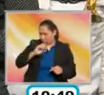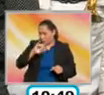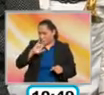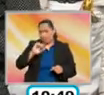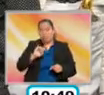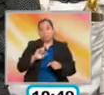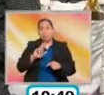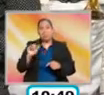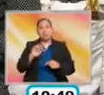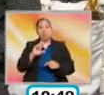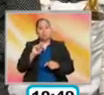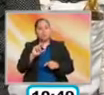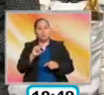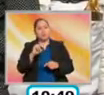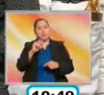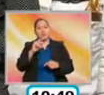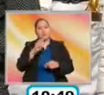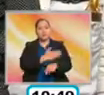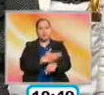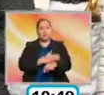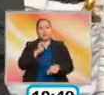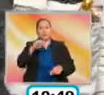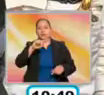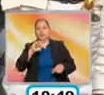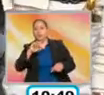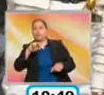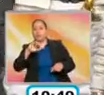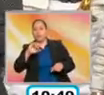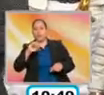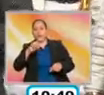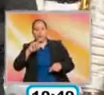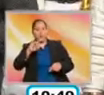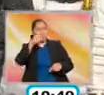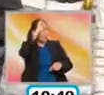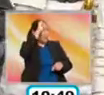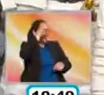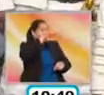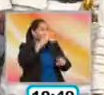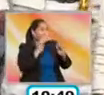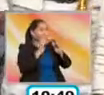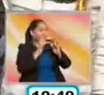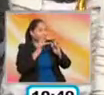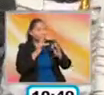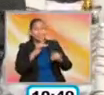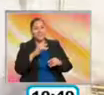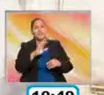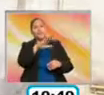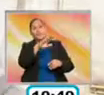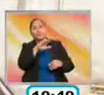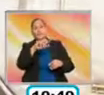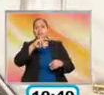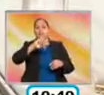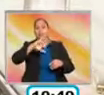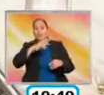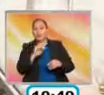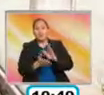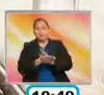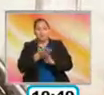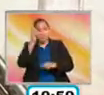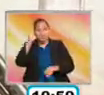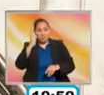ahí acompañaba a don Antonio Aguilar. La negra sí lo conoció. ¿Te acuerdas que le habló a Antonio Aguilar? Le dijo, oye, Nacho, ¿no vas a